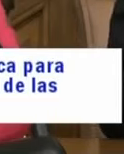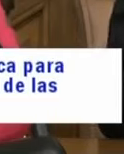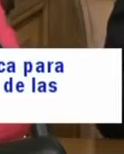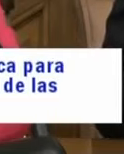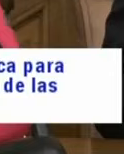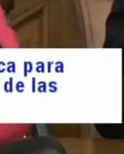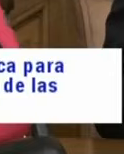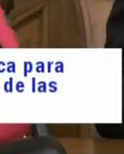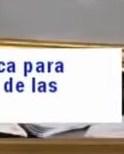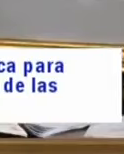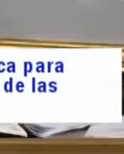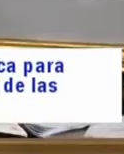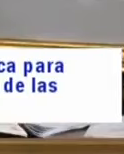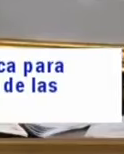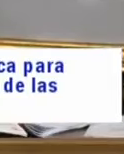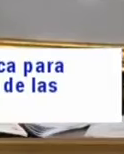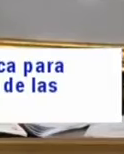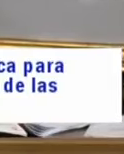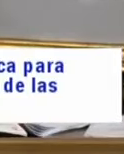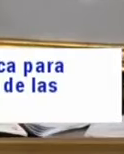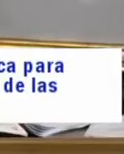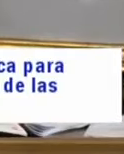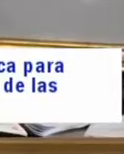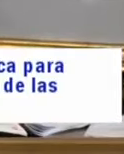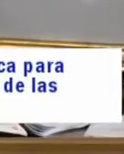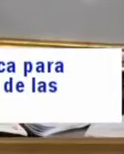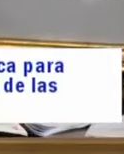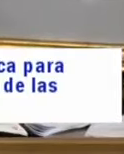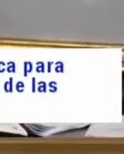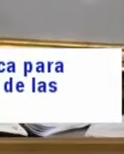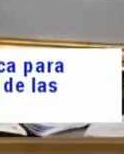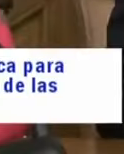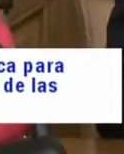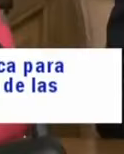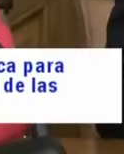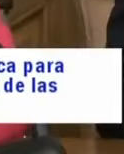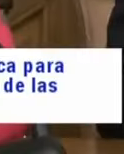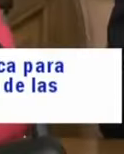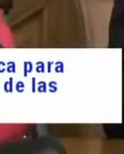todo, vicepresidente. En consideración. Aprobado. Siguiente.